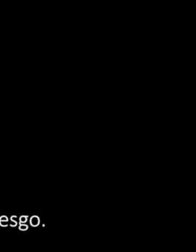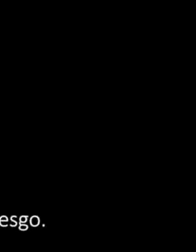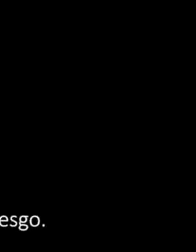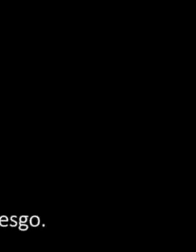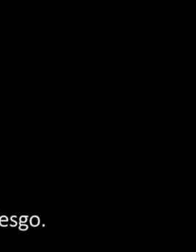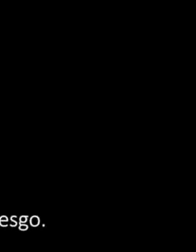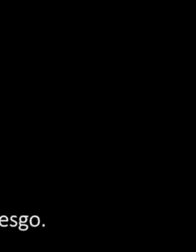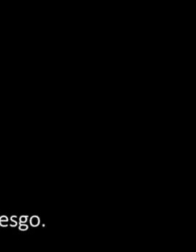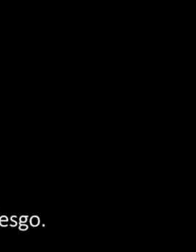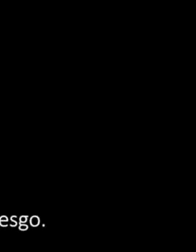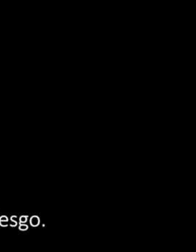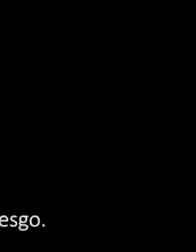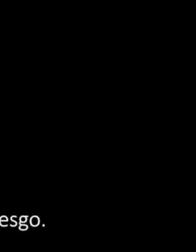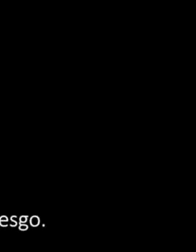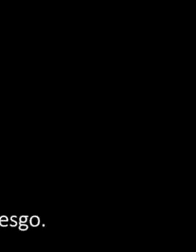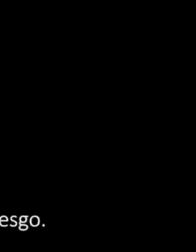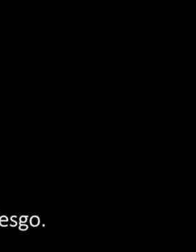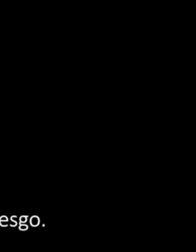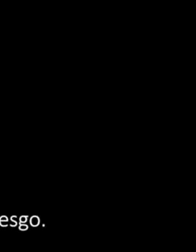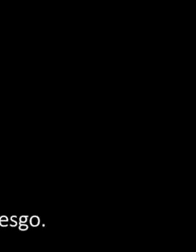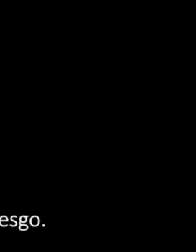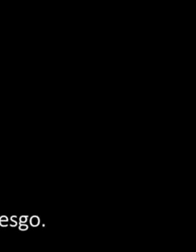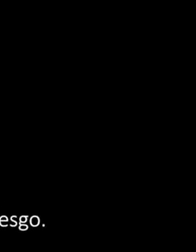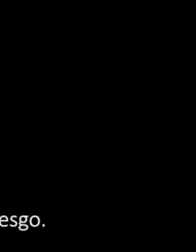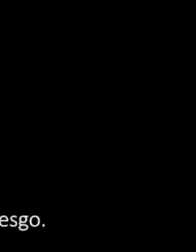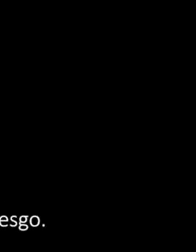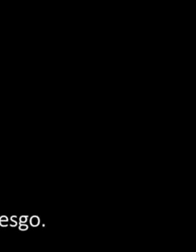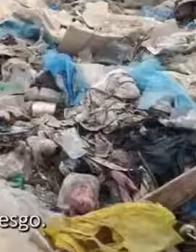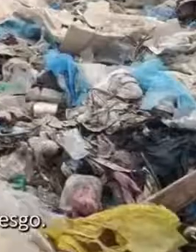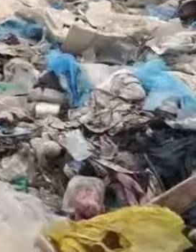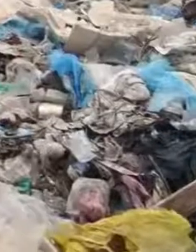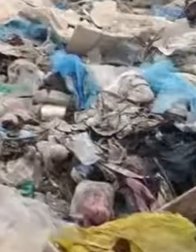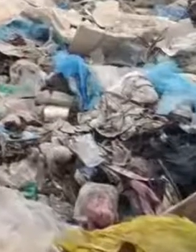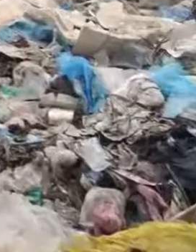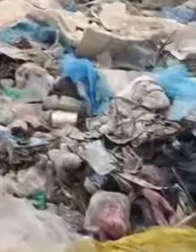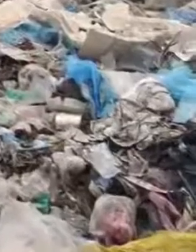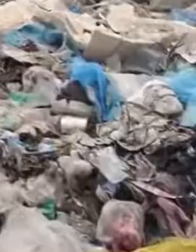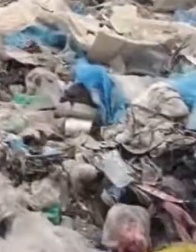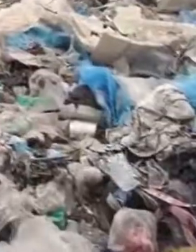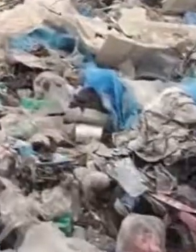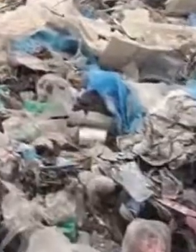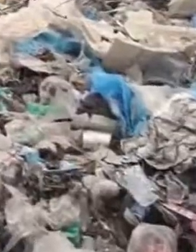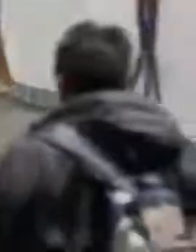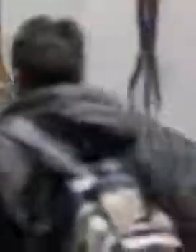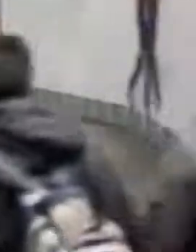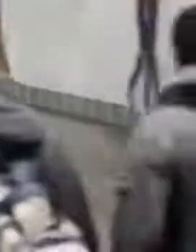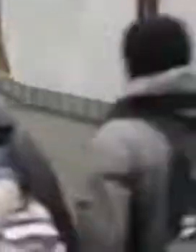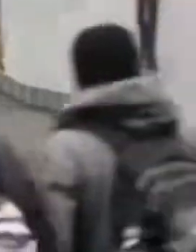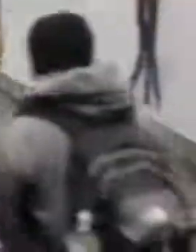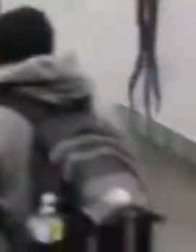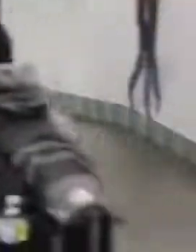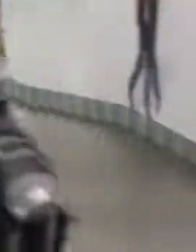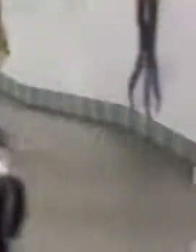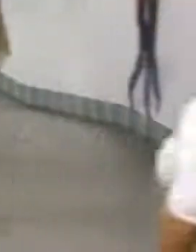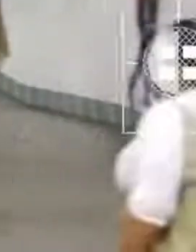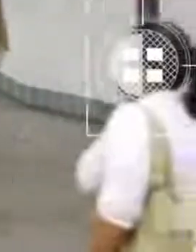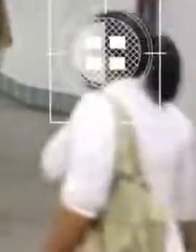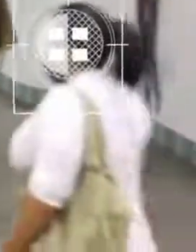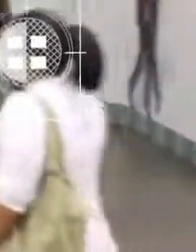Los futuros de la humanidad y nuestro planeta vivo están en riesgo. Nos encontramos en un punto de